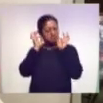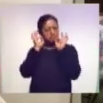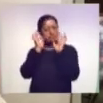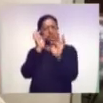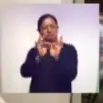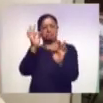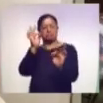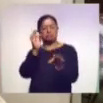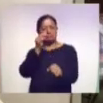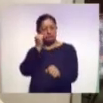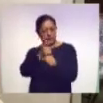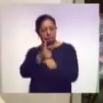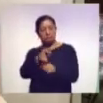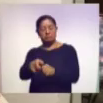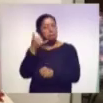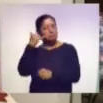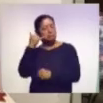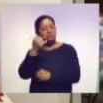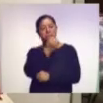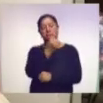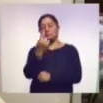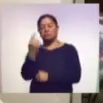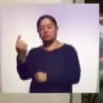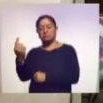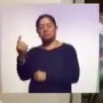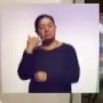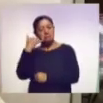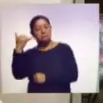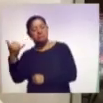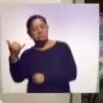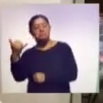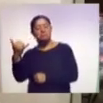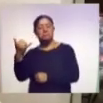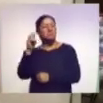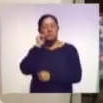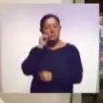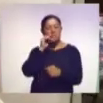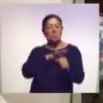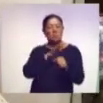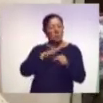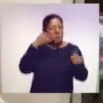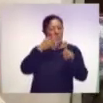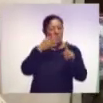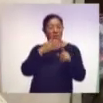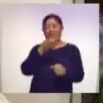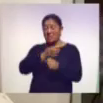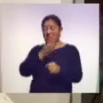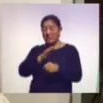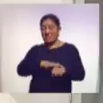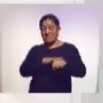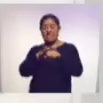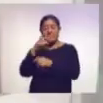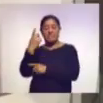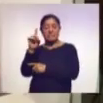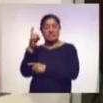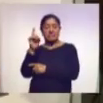cualquier llamada de emergencia al 911 relacionada con cualquier evento, pero particularmente durante diciembre. El incremento del